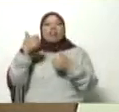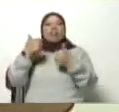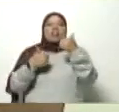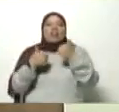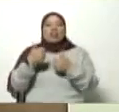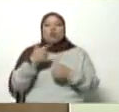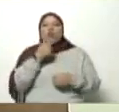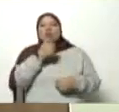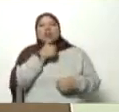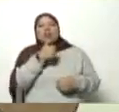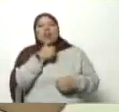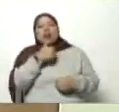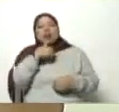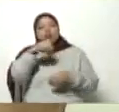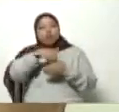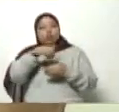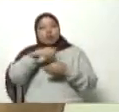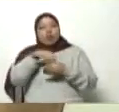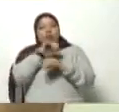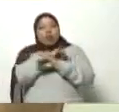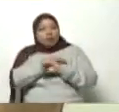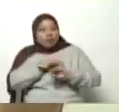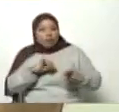va a permitir